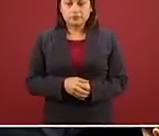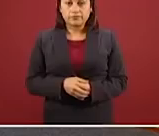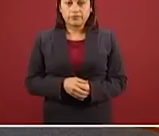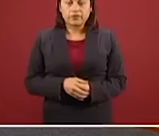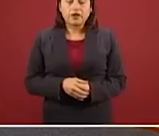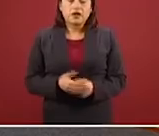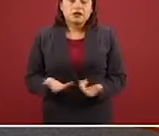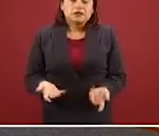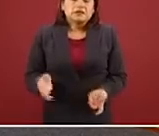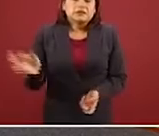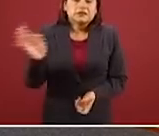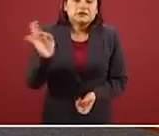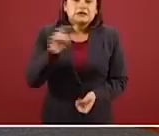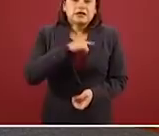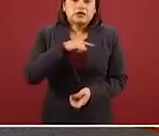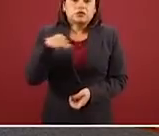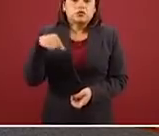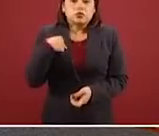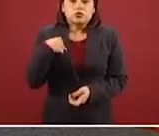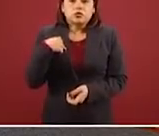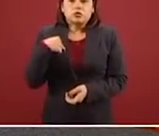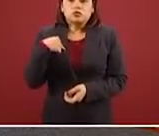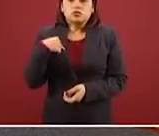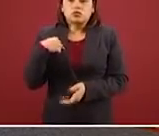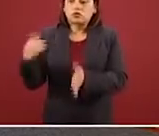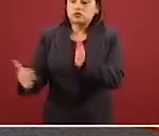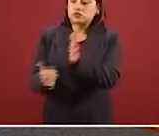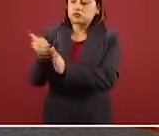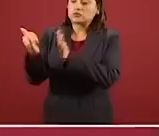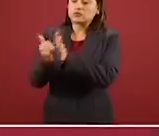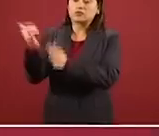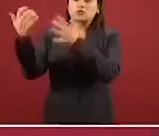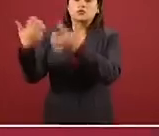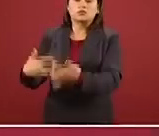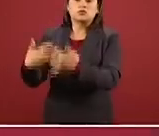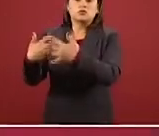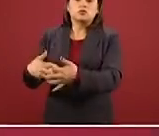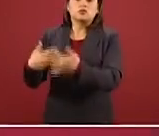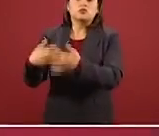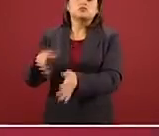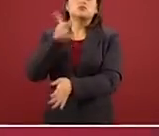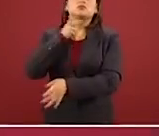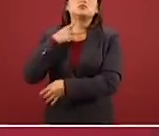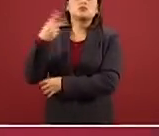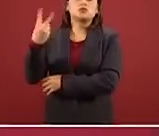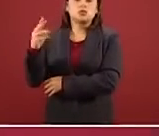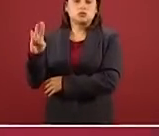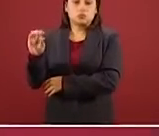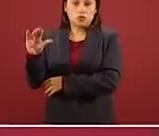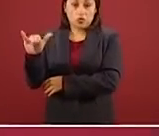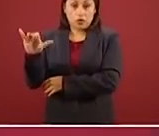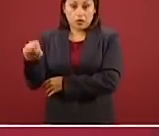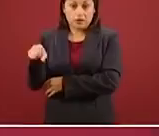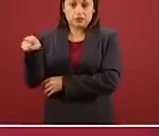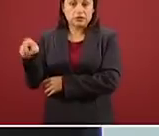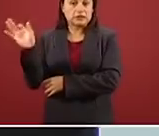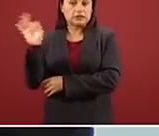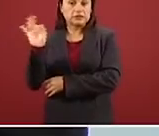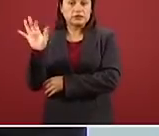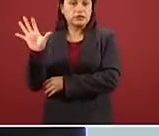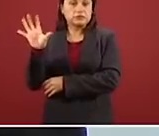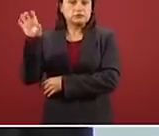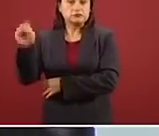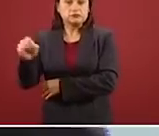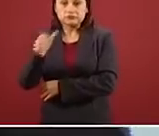avanzar en la construcción de la refinería de Dos Bocas como lo estamos haciendo